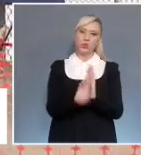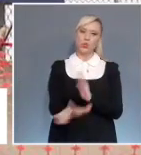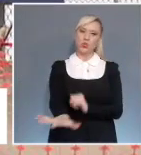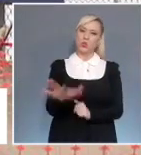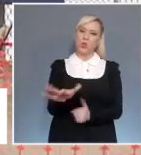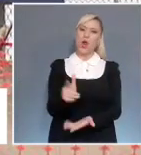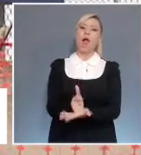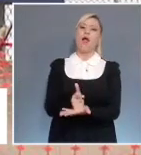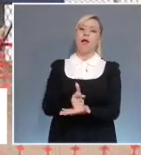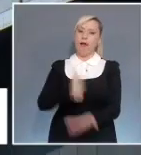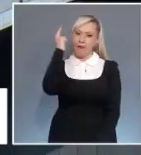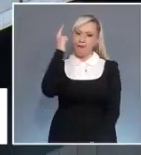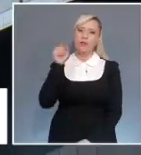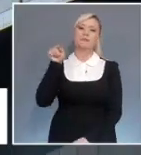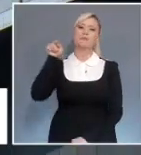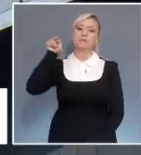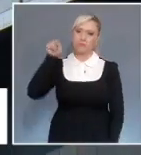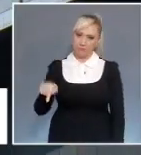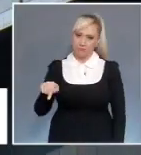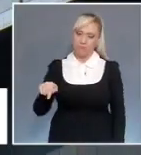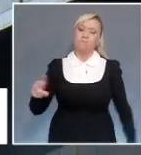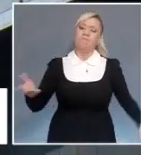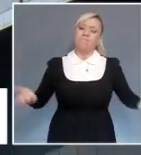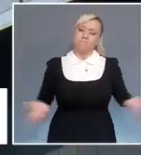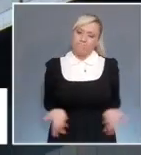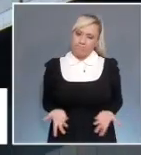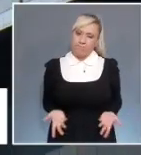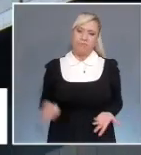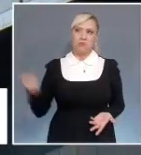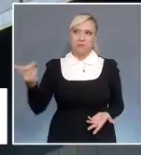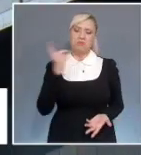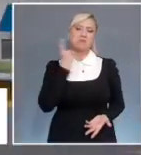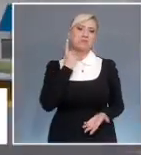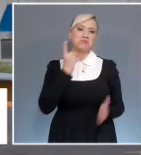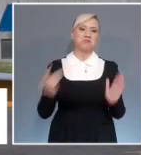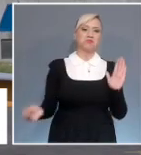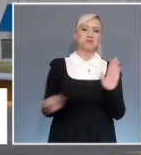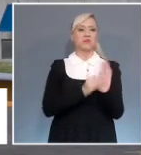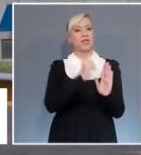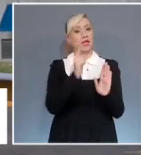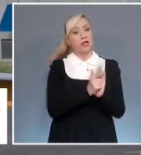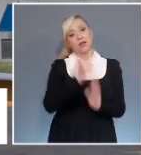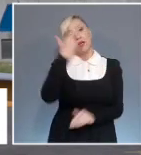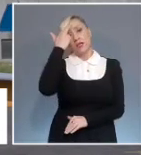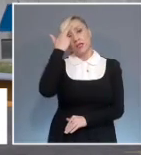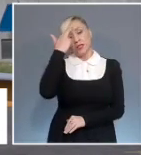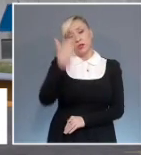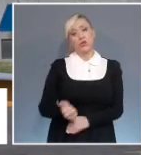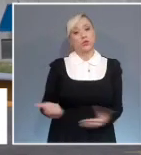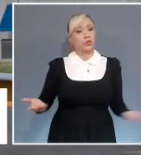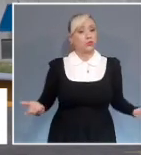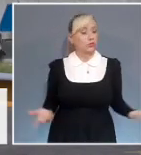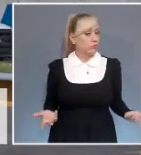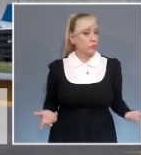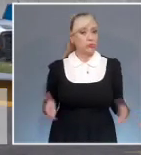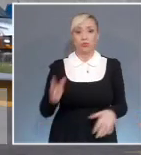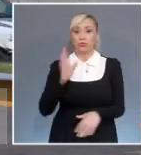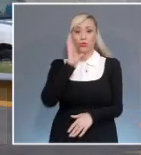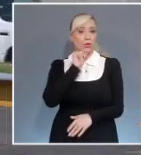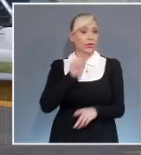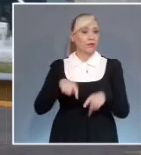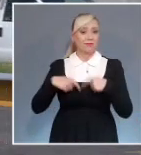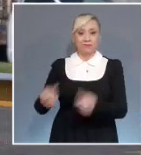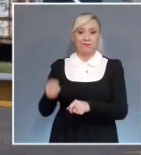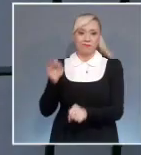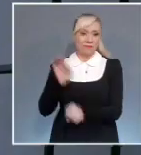sentenciado pueden ser restringidos por el legislador a partir de la política criminal que ha considerado pertinente. Indicó que tampoco viola